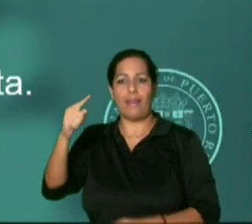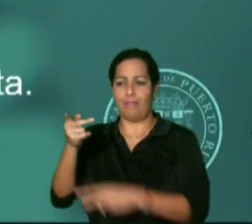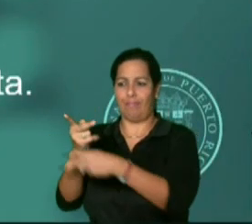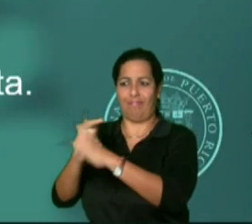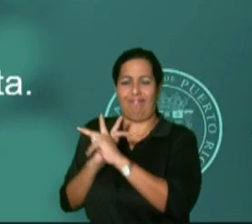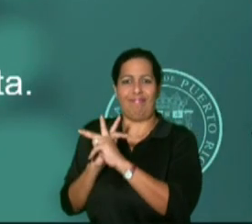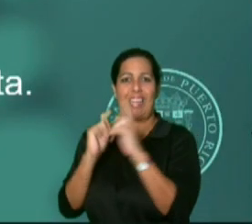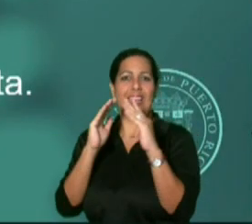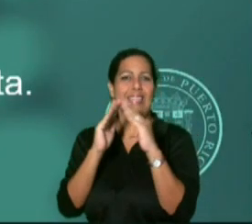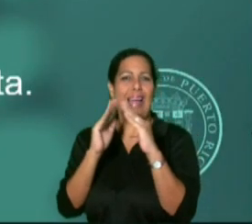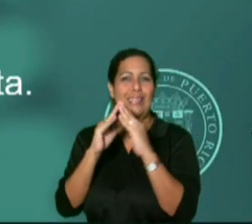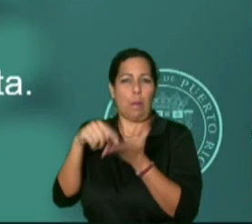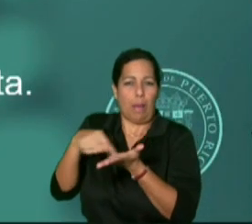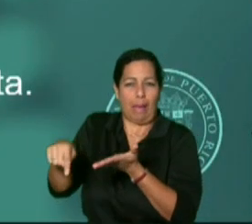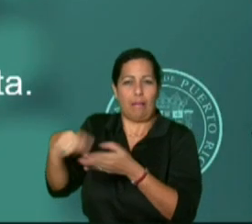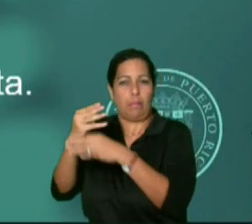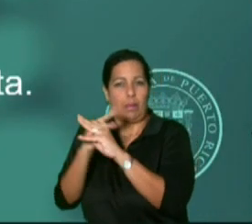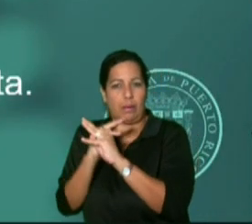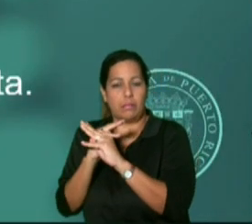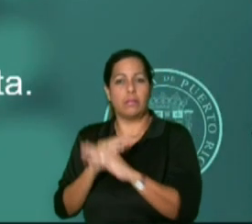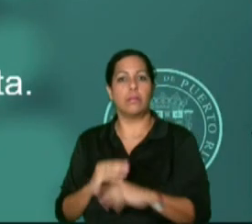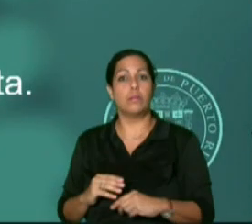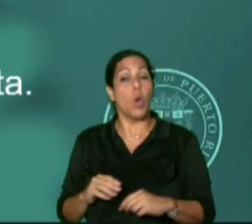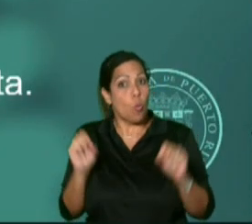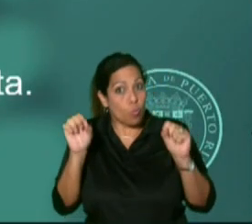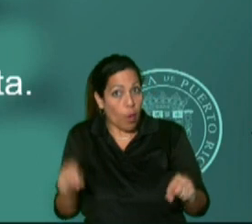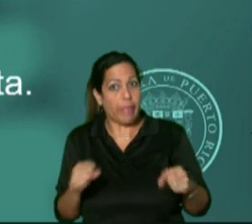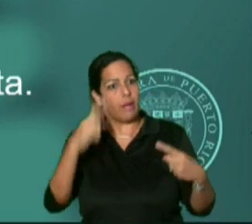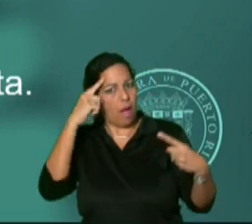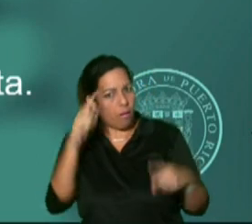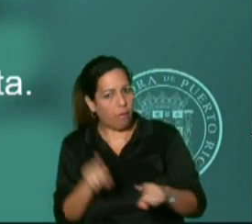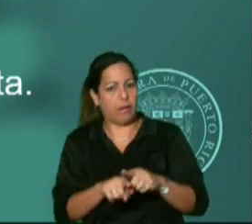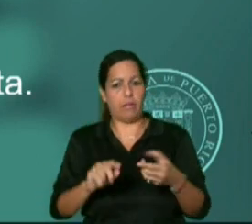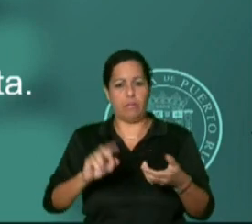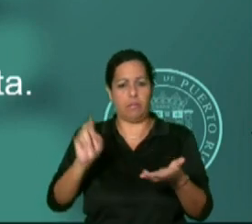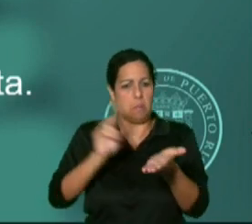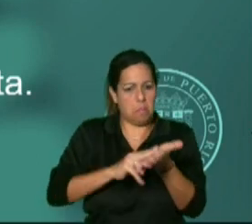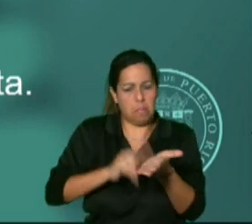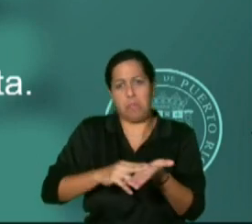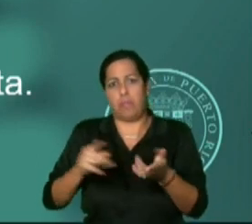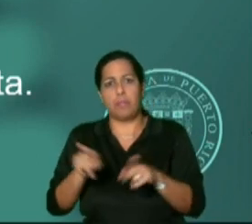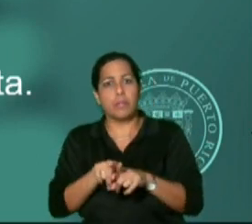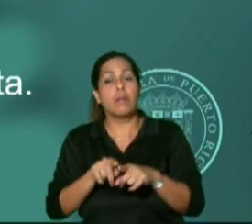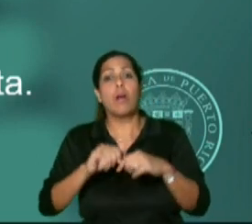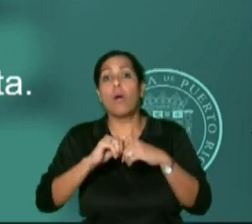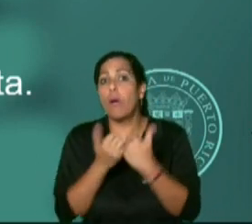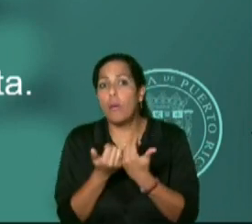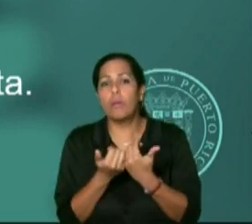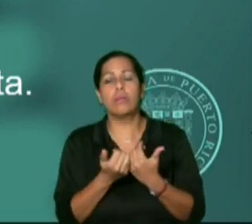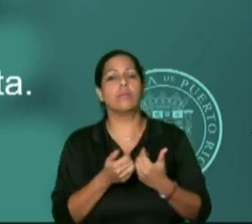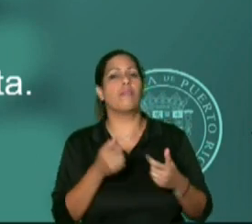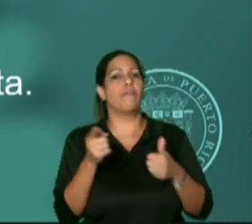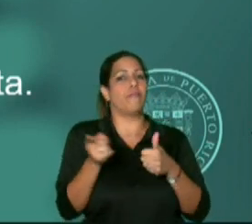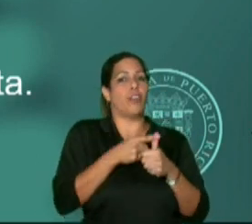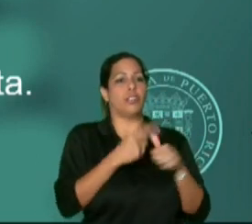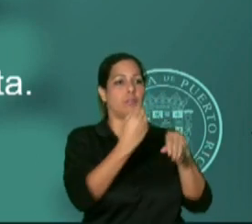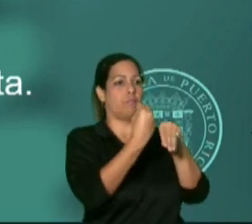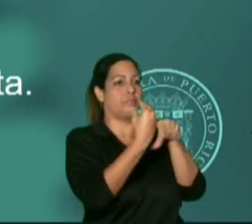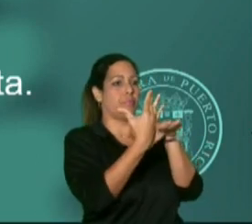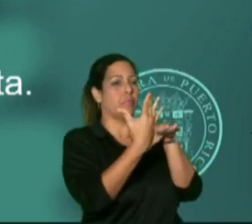entidades prestamistas podrán llevar a cabo los cierres de préstamos y los préstamos hipotecarios mediante cita previa con